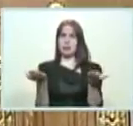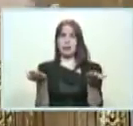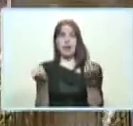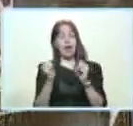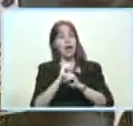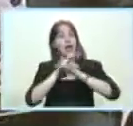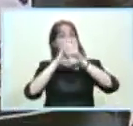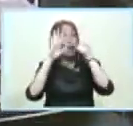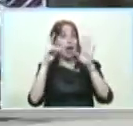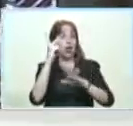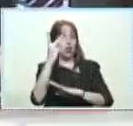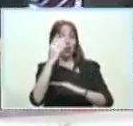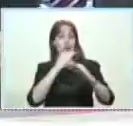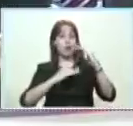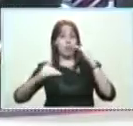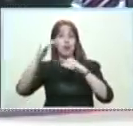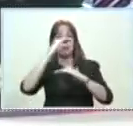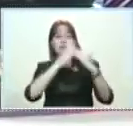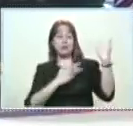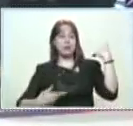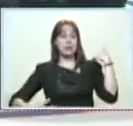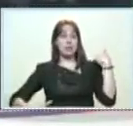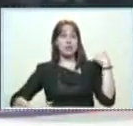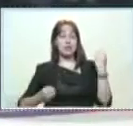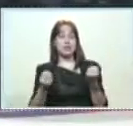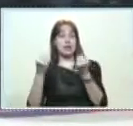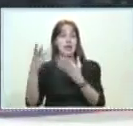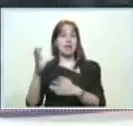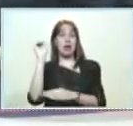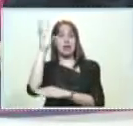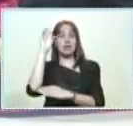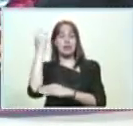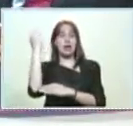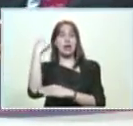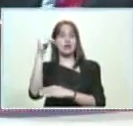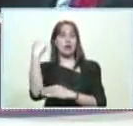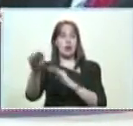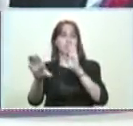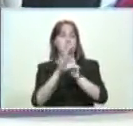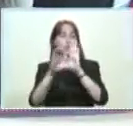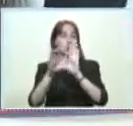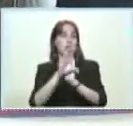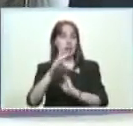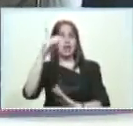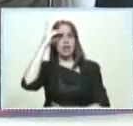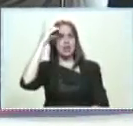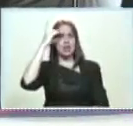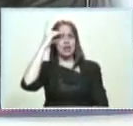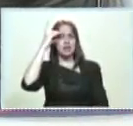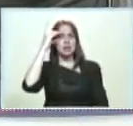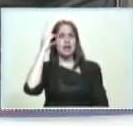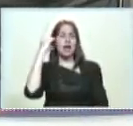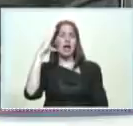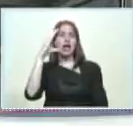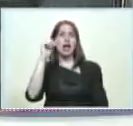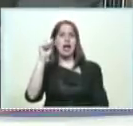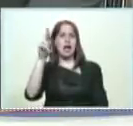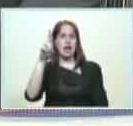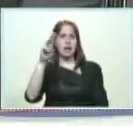Claro, teníamos dos vicepresidentas mujeres y se las dimos a la constituyente, a Delcy y a Carmen